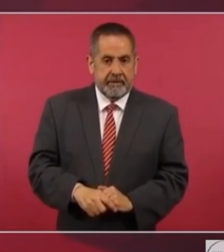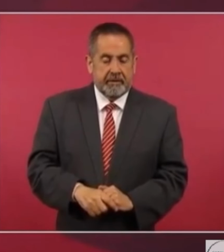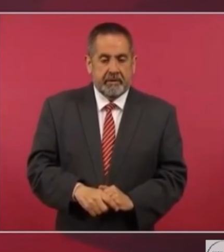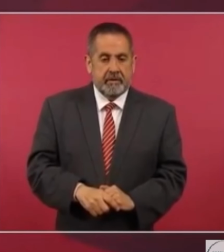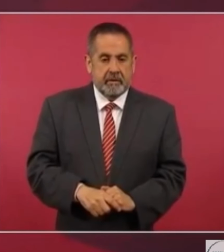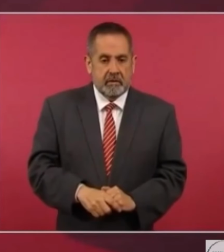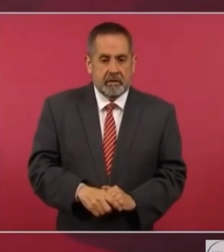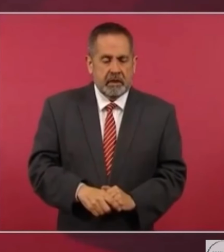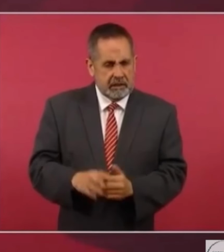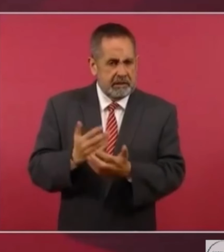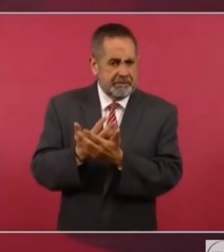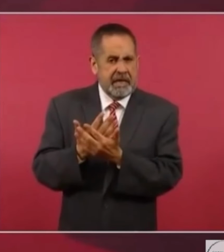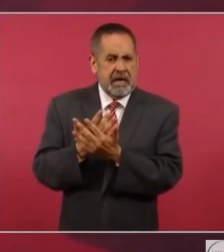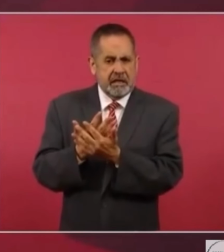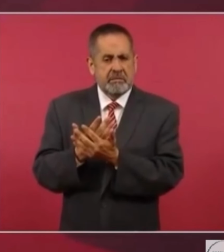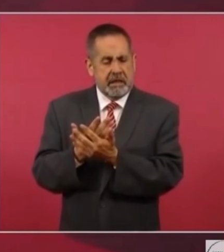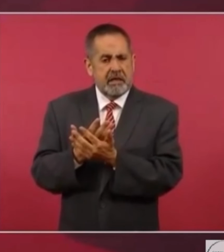Sí, vamos a esperar